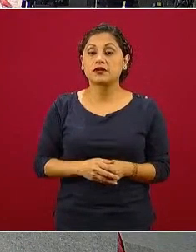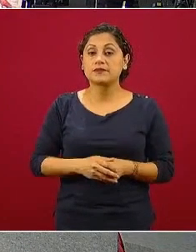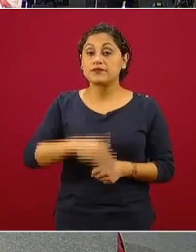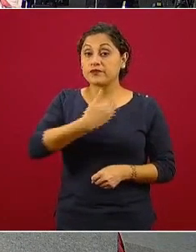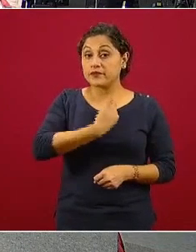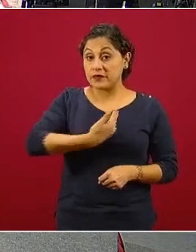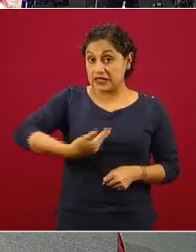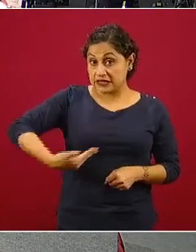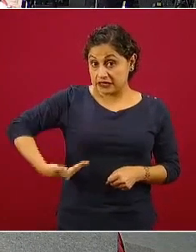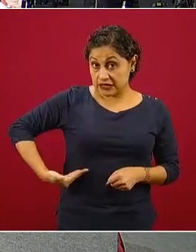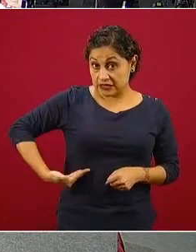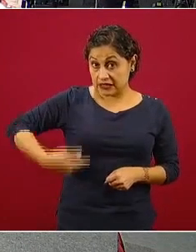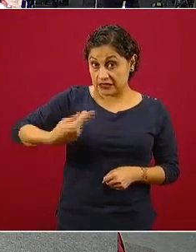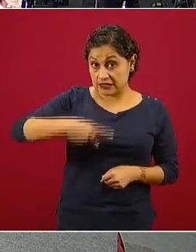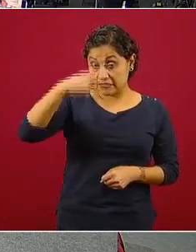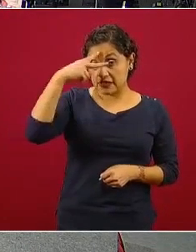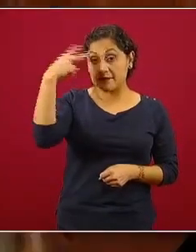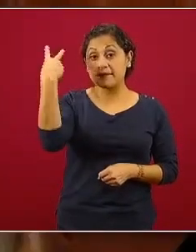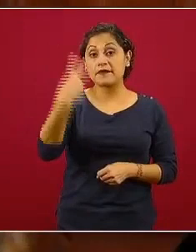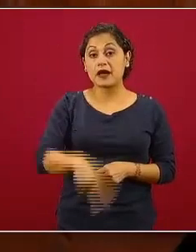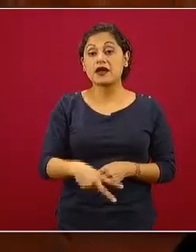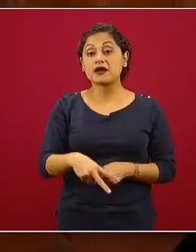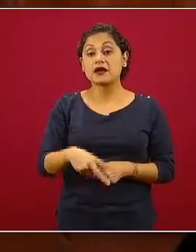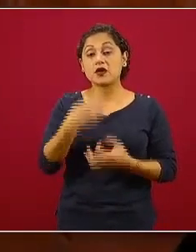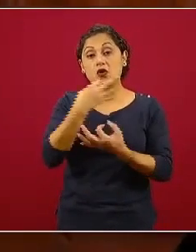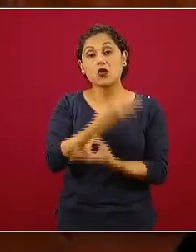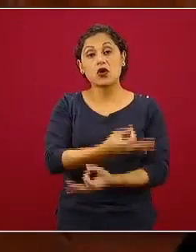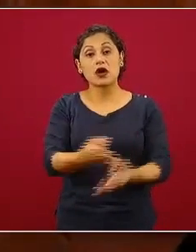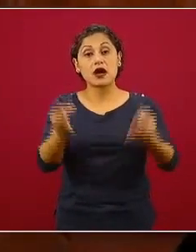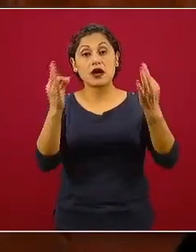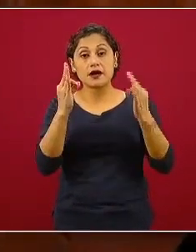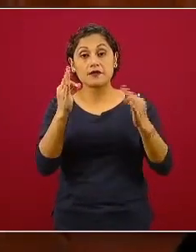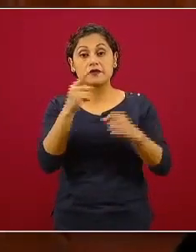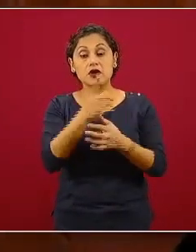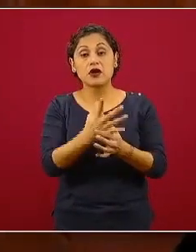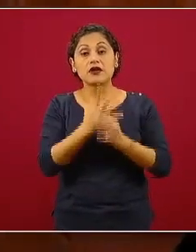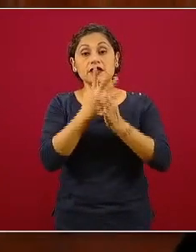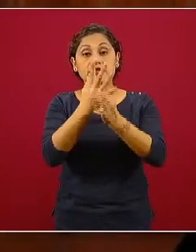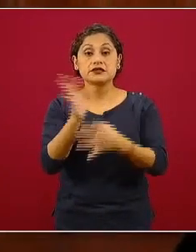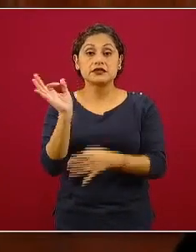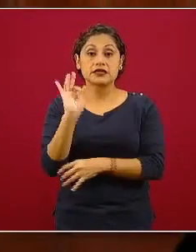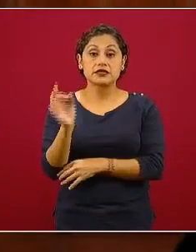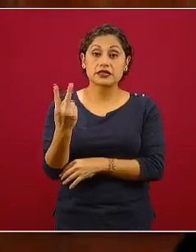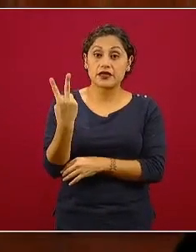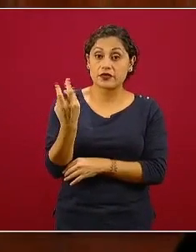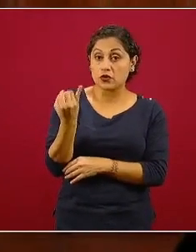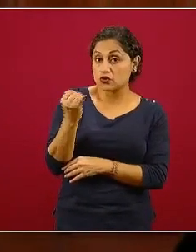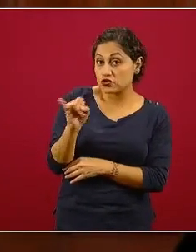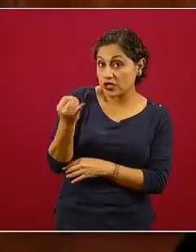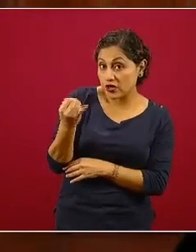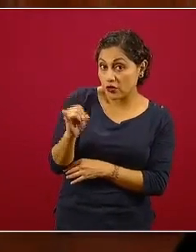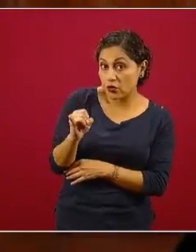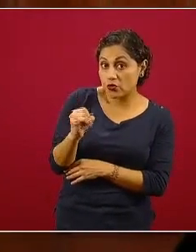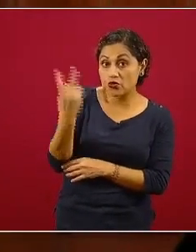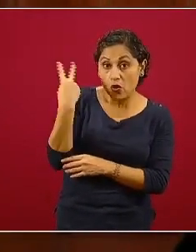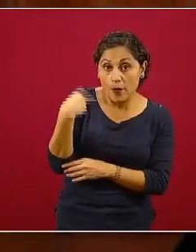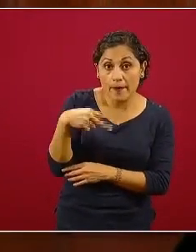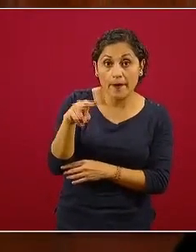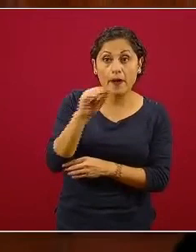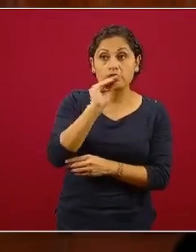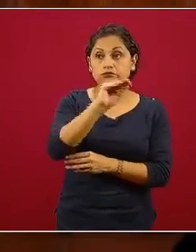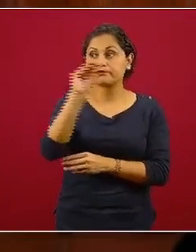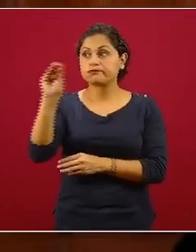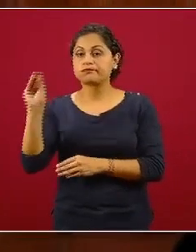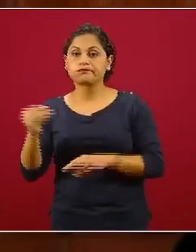de la República que es muy probable que el día 2 de junio él comience sus giras de trabajo.